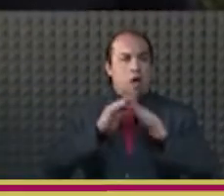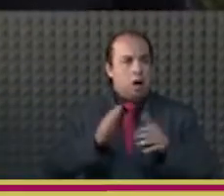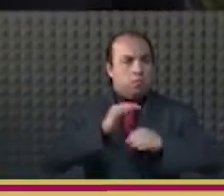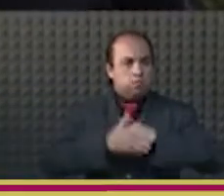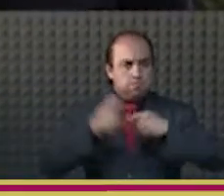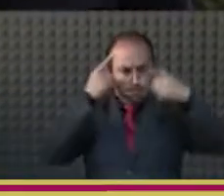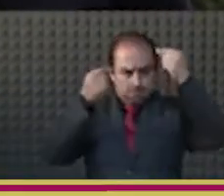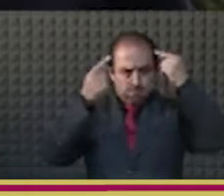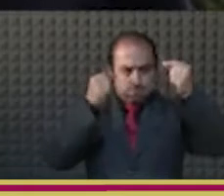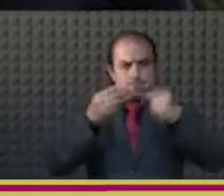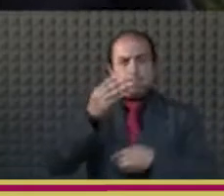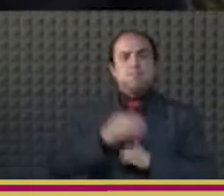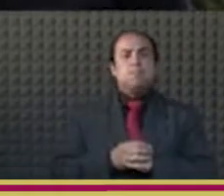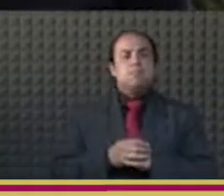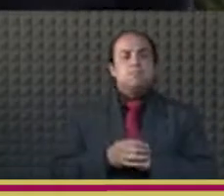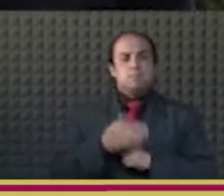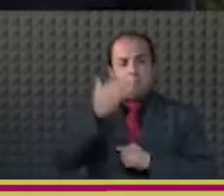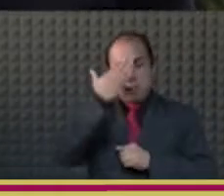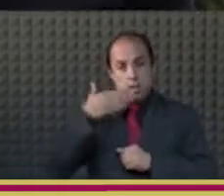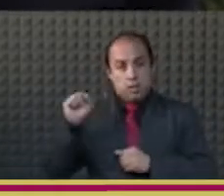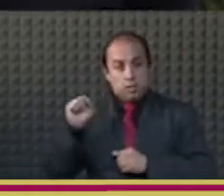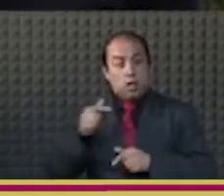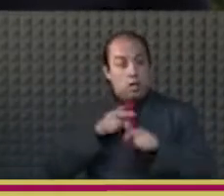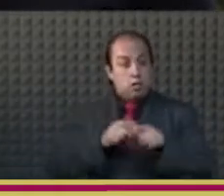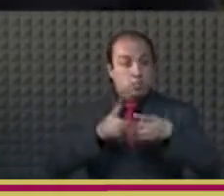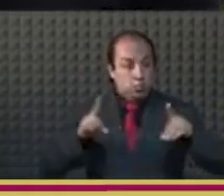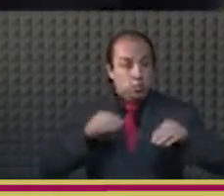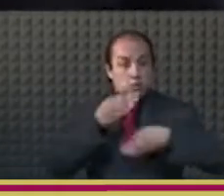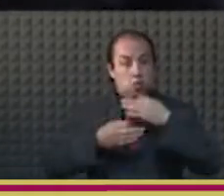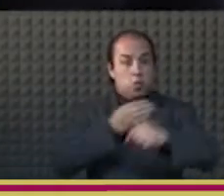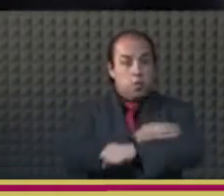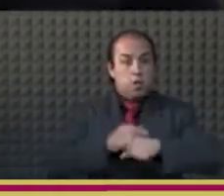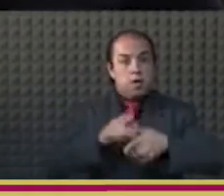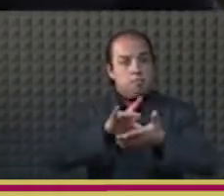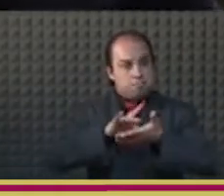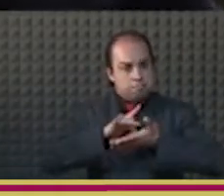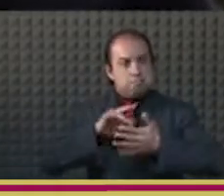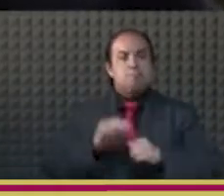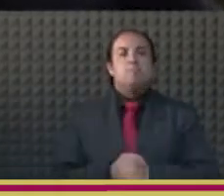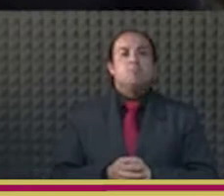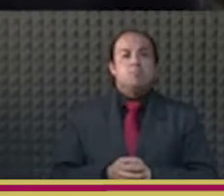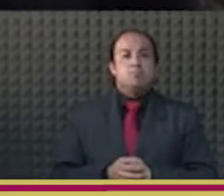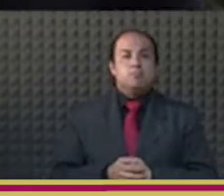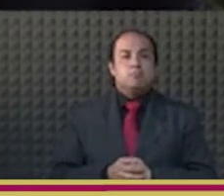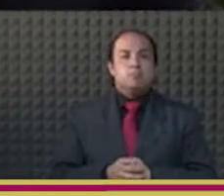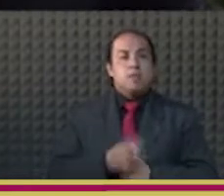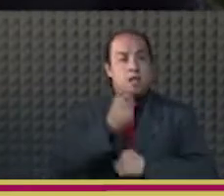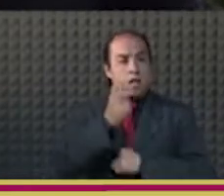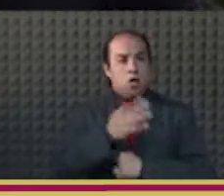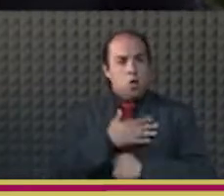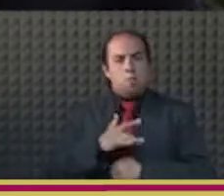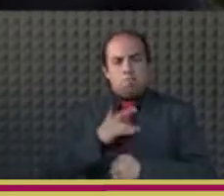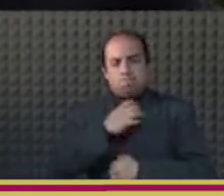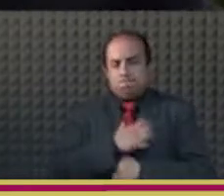capacitación, mis habilidades se siguen desarrollando y pues todos mis compañeros me siguen apoyando. Puedo decir que en eso he estado